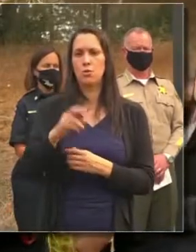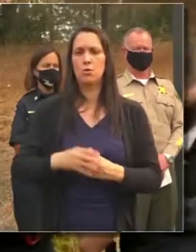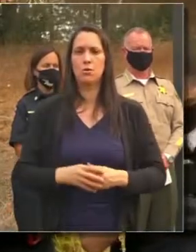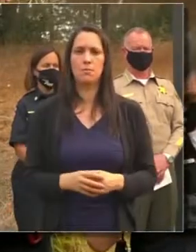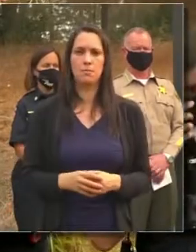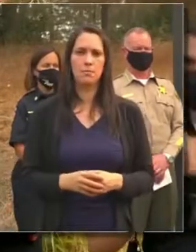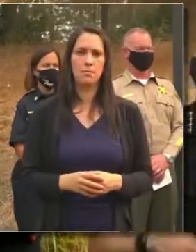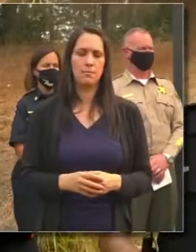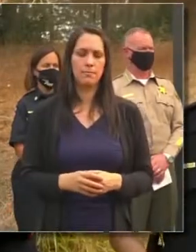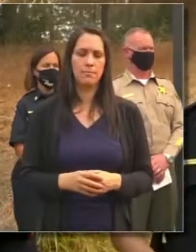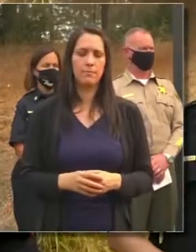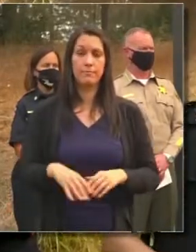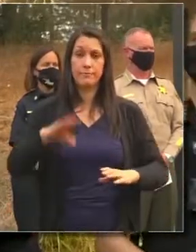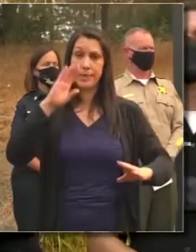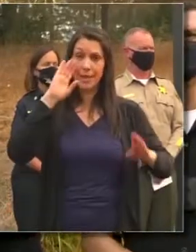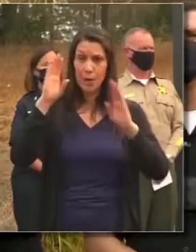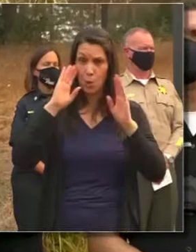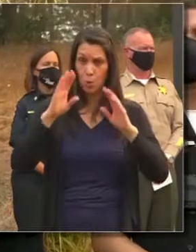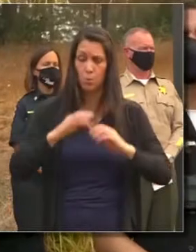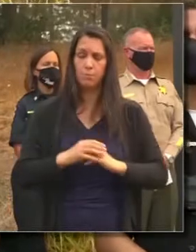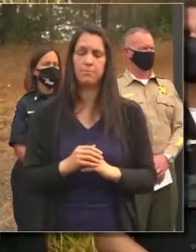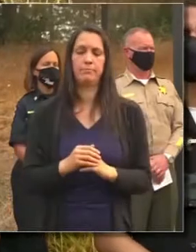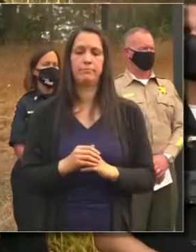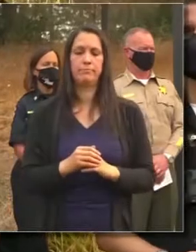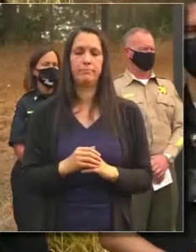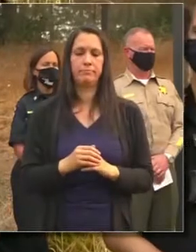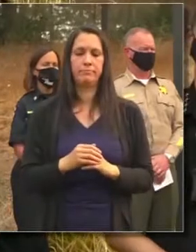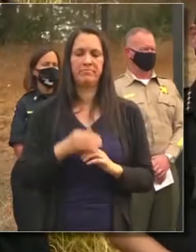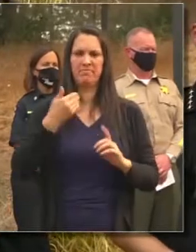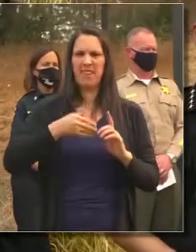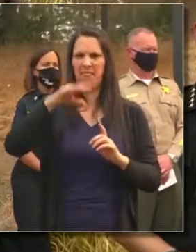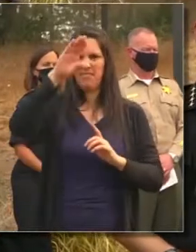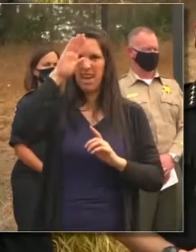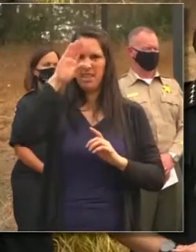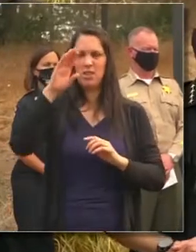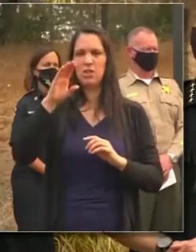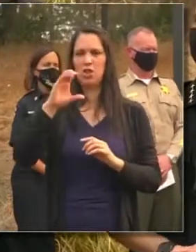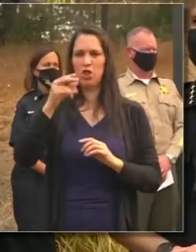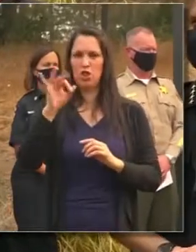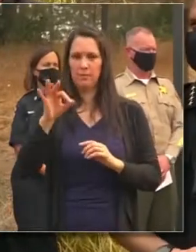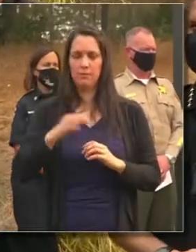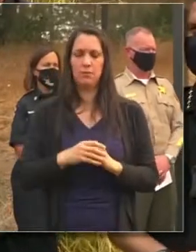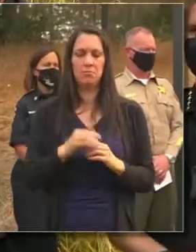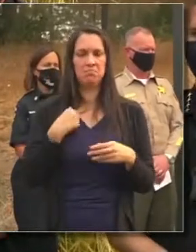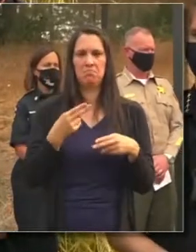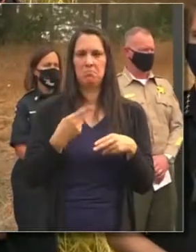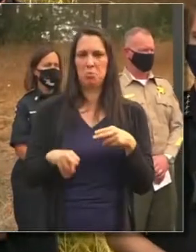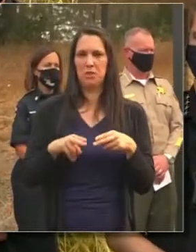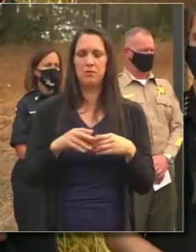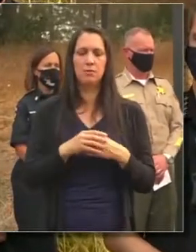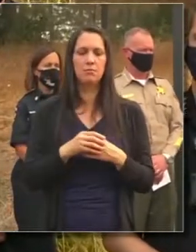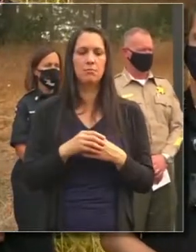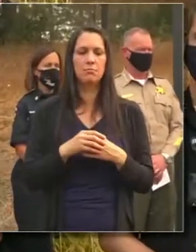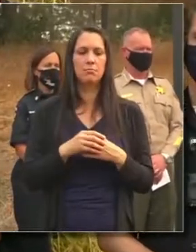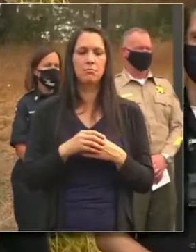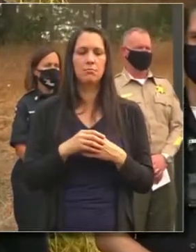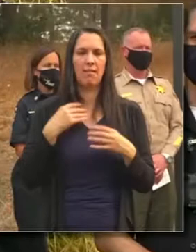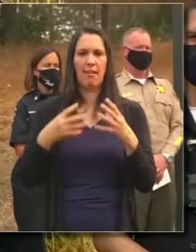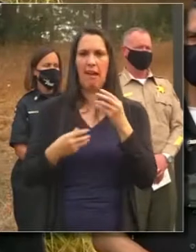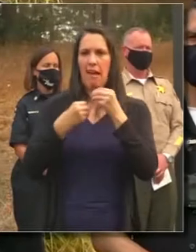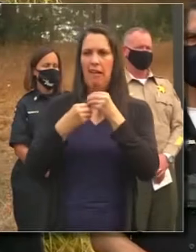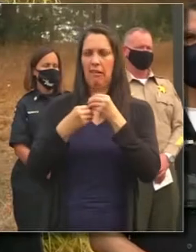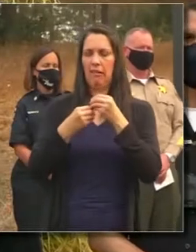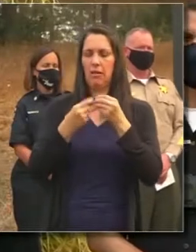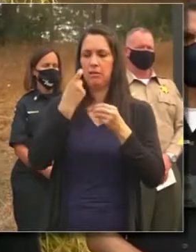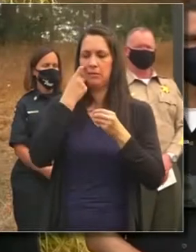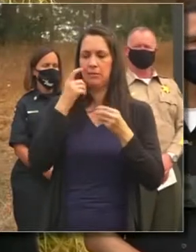bomberos tony garza hola a todos tony garza jefe de bomberos seré breve breve aquí y verán ustedes